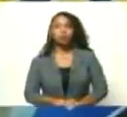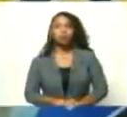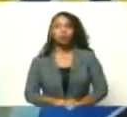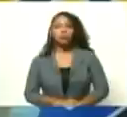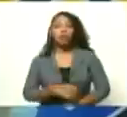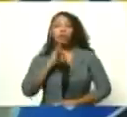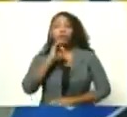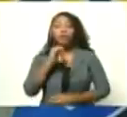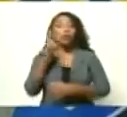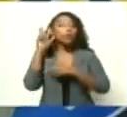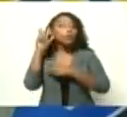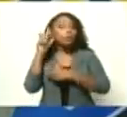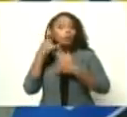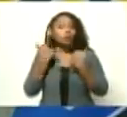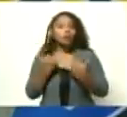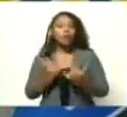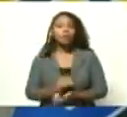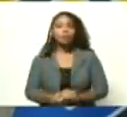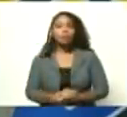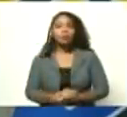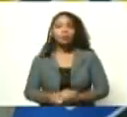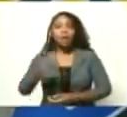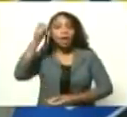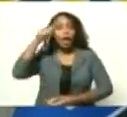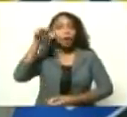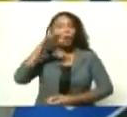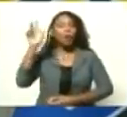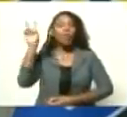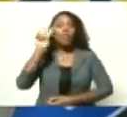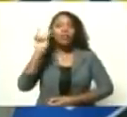información. Escuchemos de inmediato. Para el pueblo venezolano,